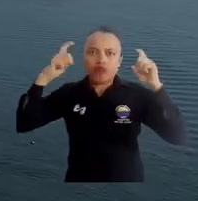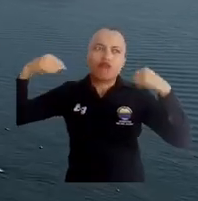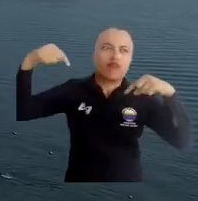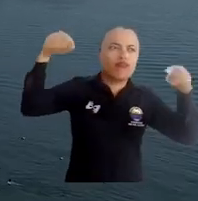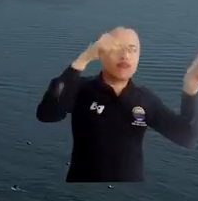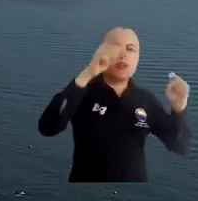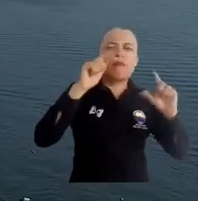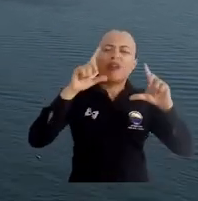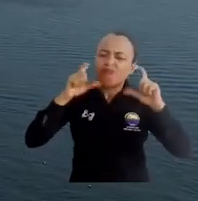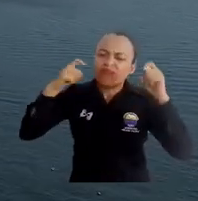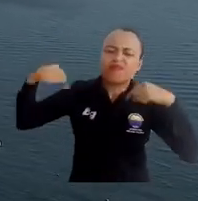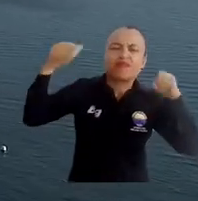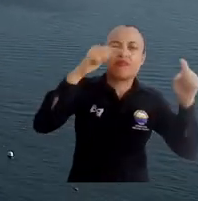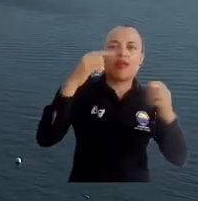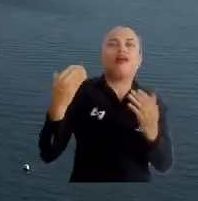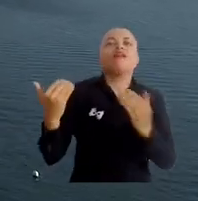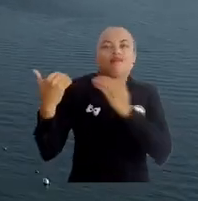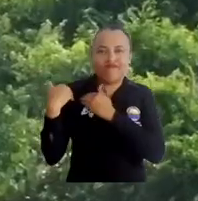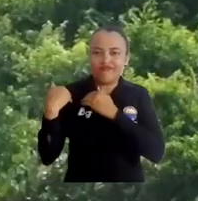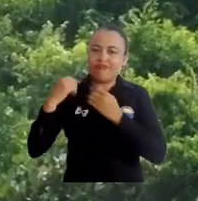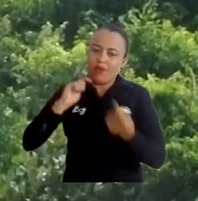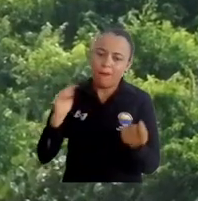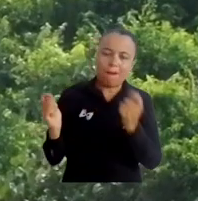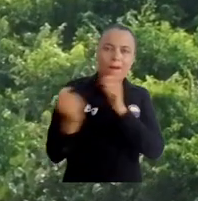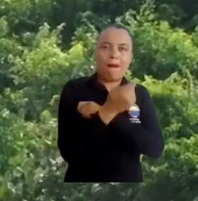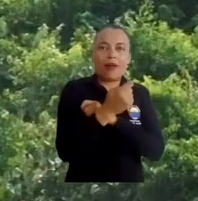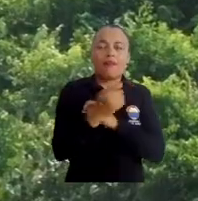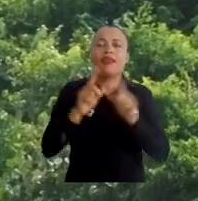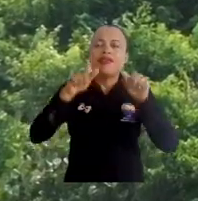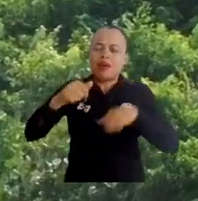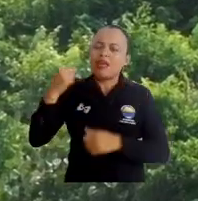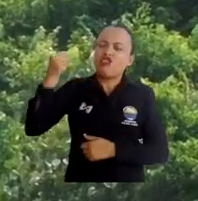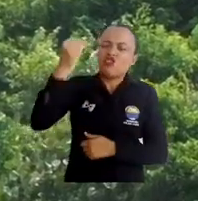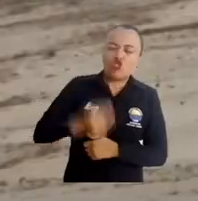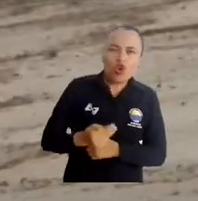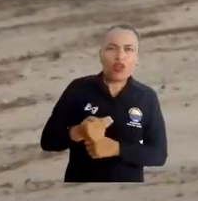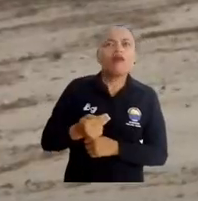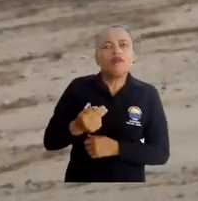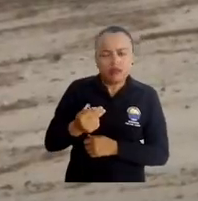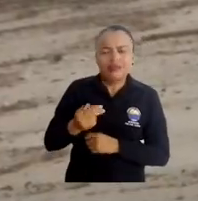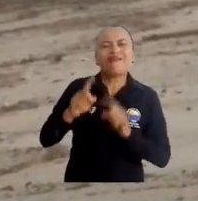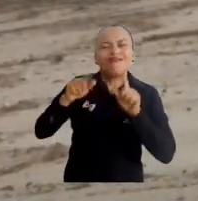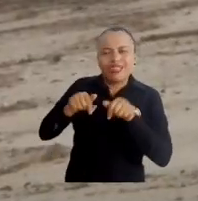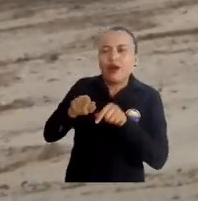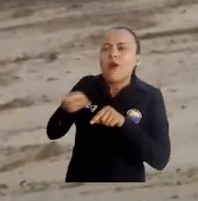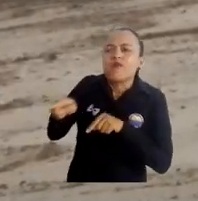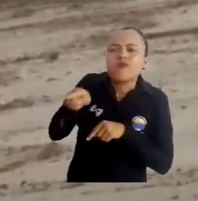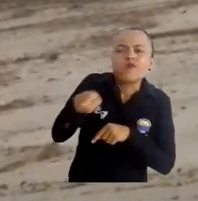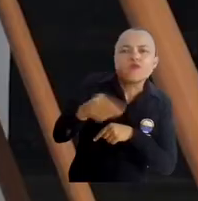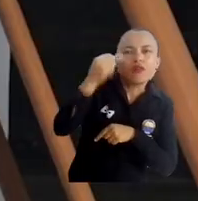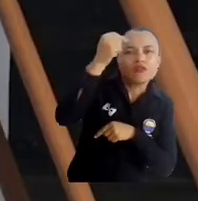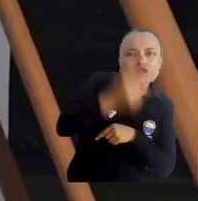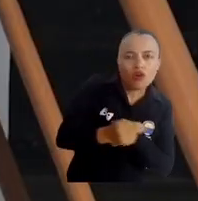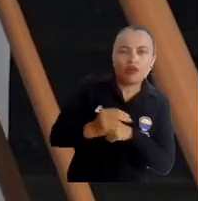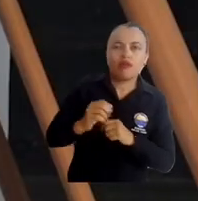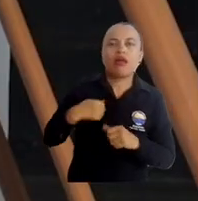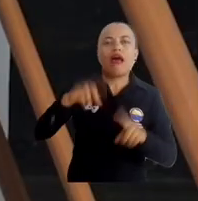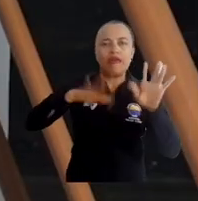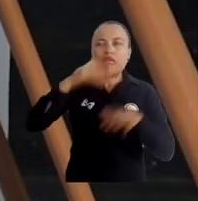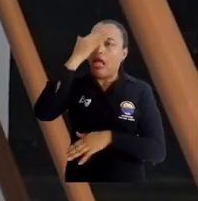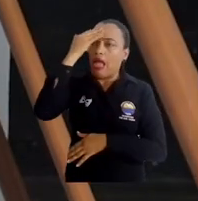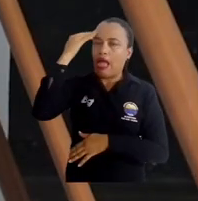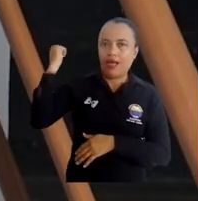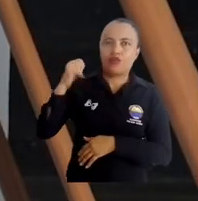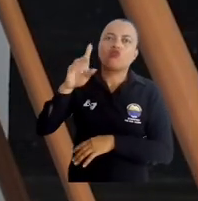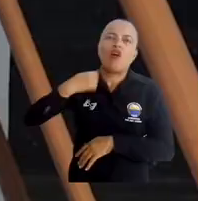turismo? Un turismo regenerativo y responsable. Pero además debería ser no histórico, sino de las historias, porque a veces se nos olvida